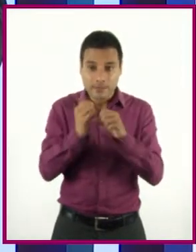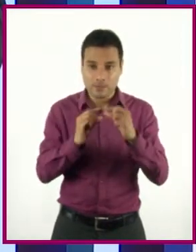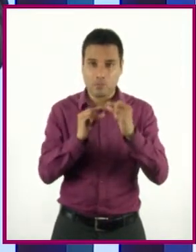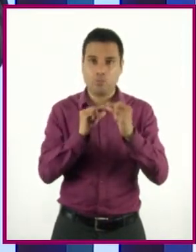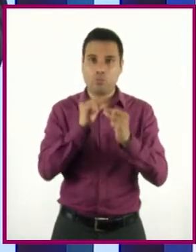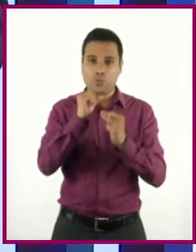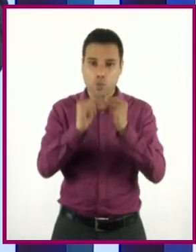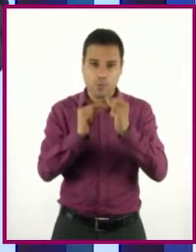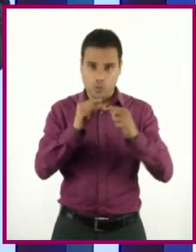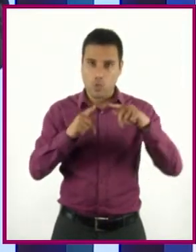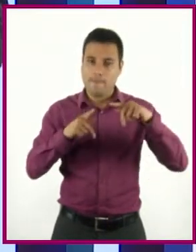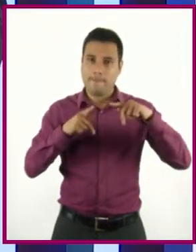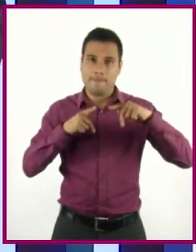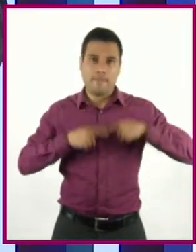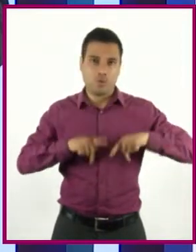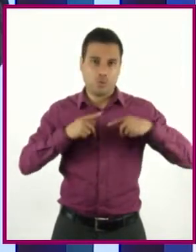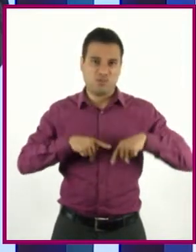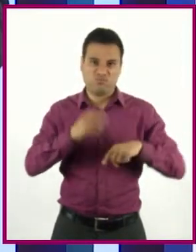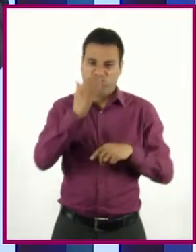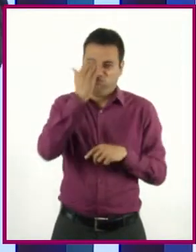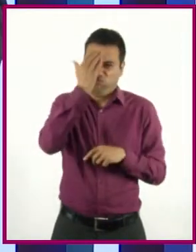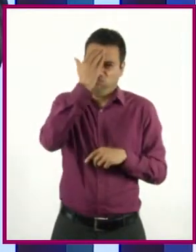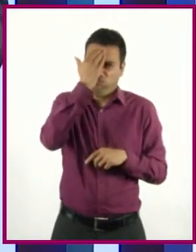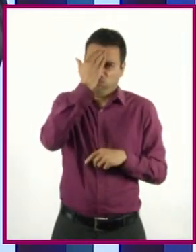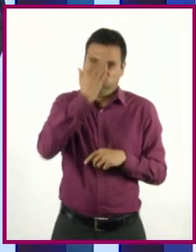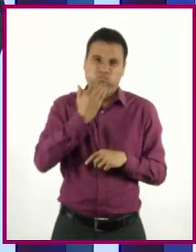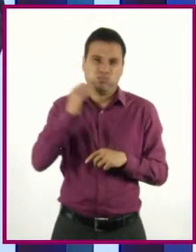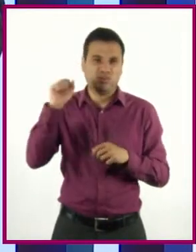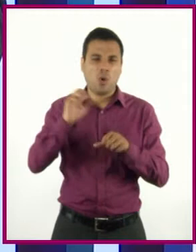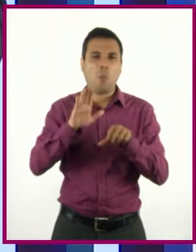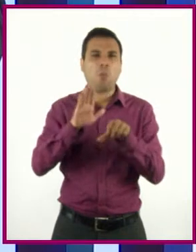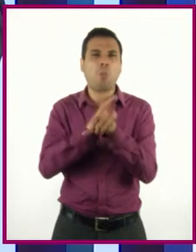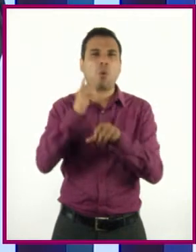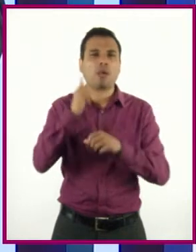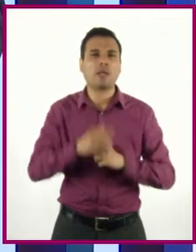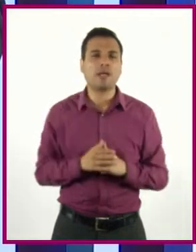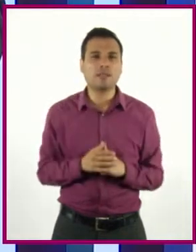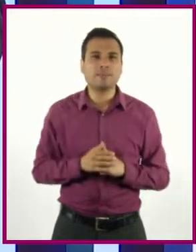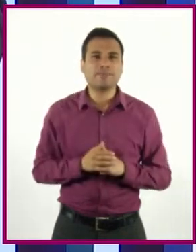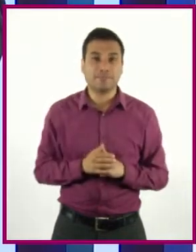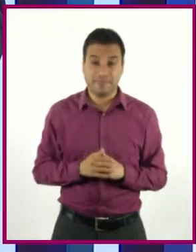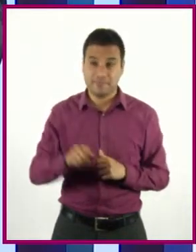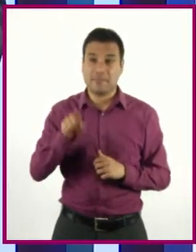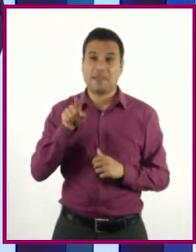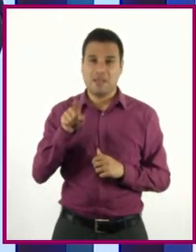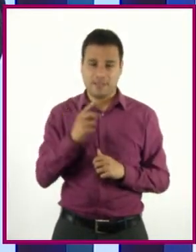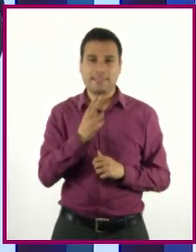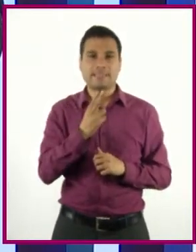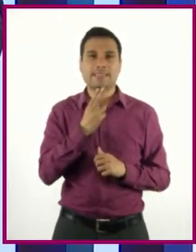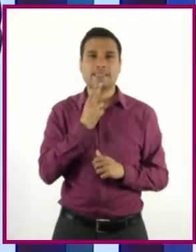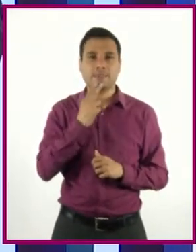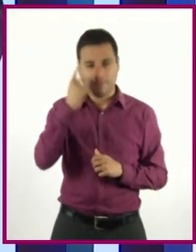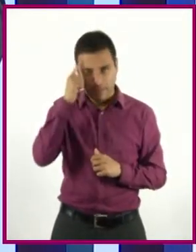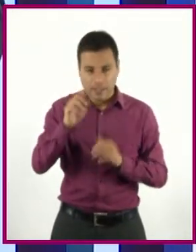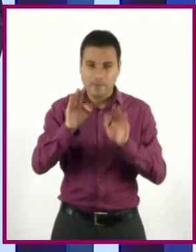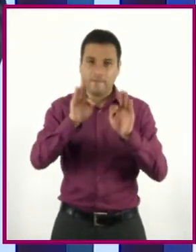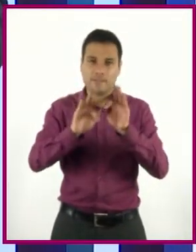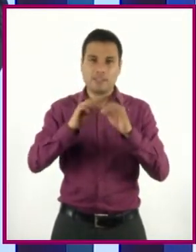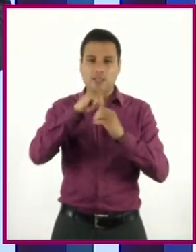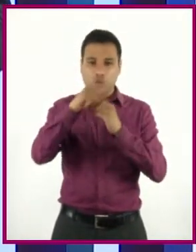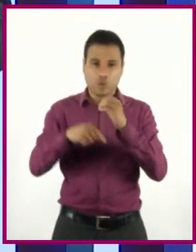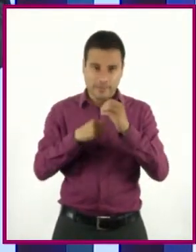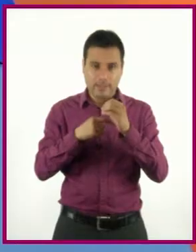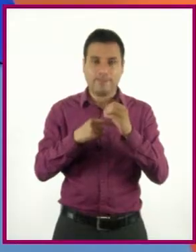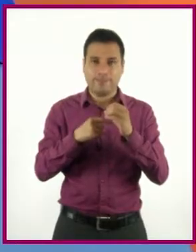fama internacional, ya que esta tiene aplicaciones en la física atómica, la física molecular y la